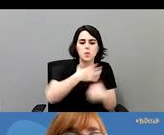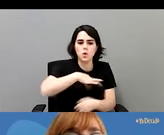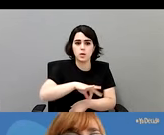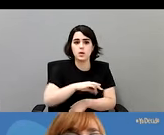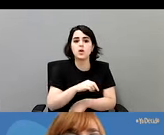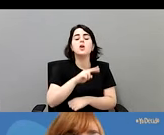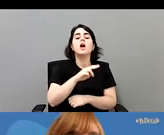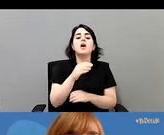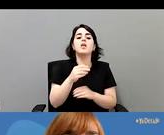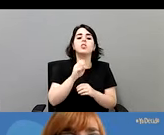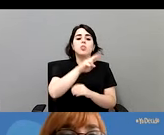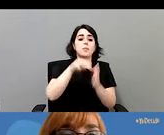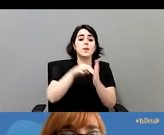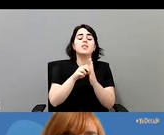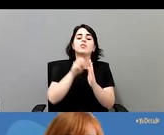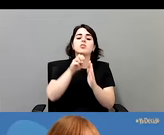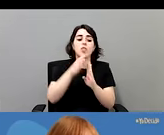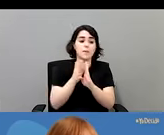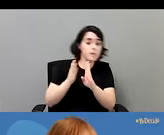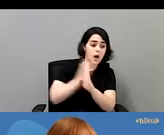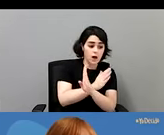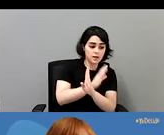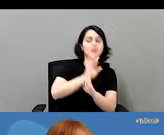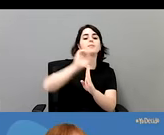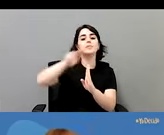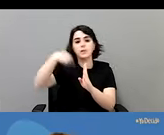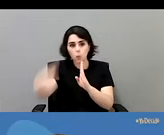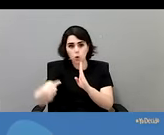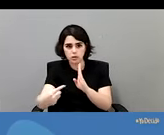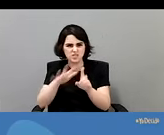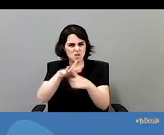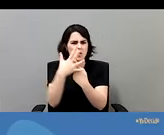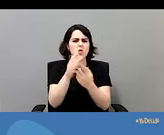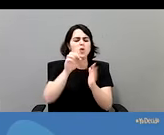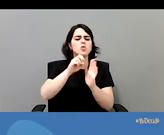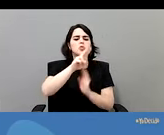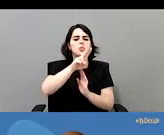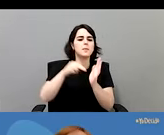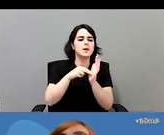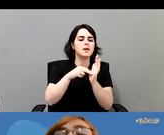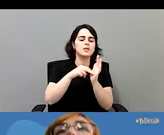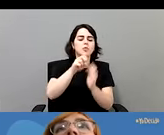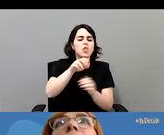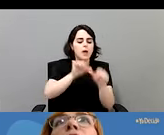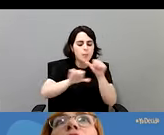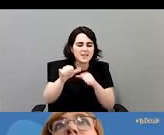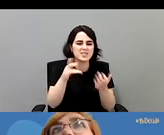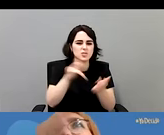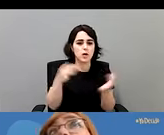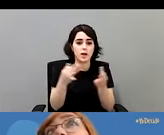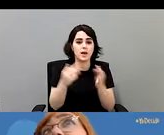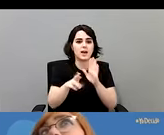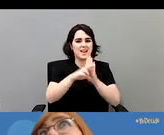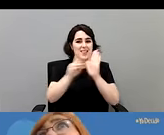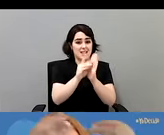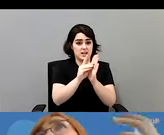2012 y después de 2012. ¿Pero qué pasa en el 2012 para que esto cambie? Bueno, pues se publica un real decreto que tiene que ver con, estamos